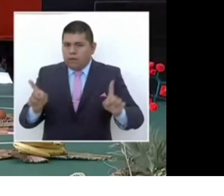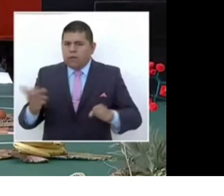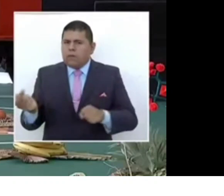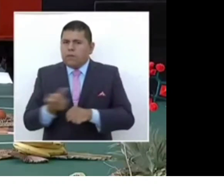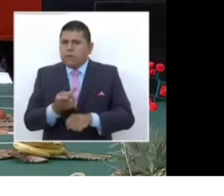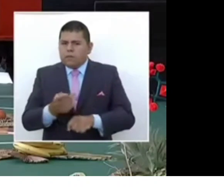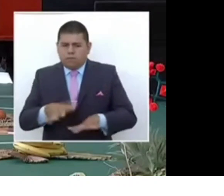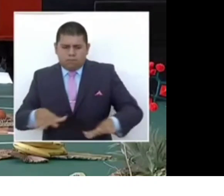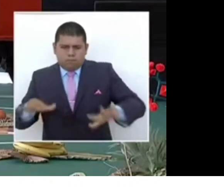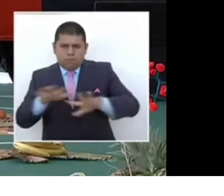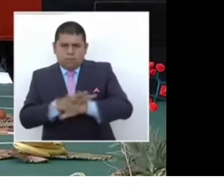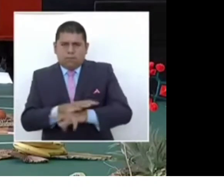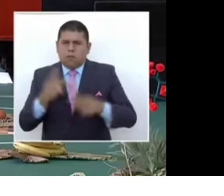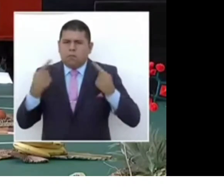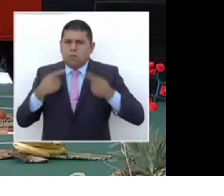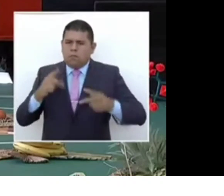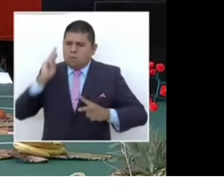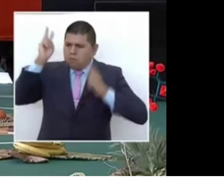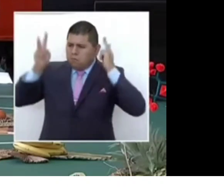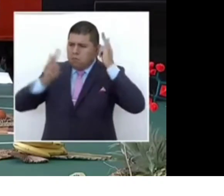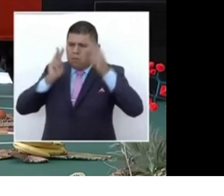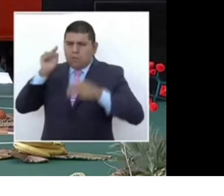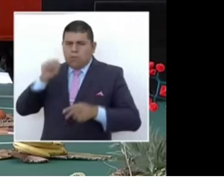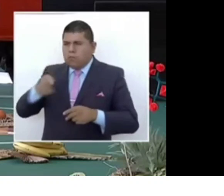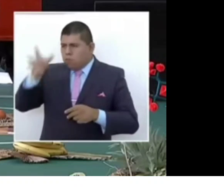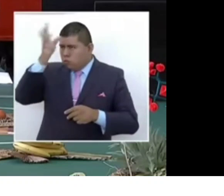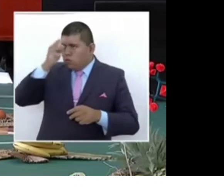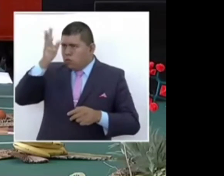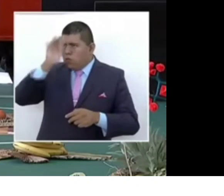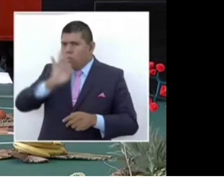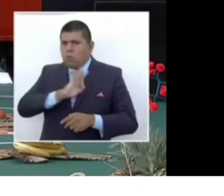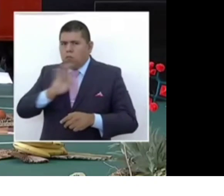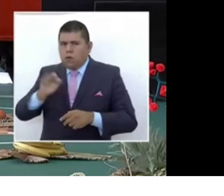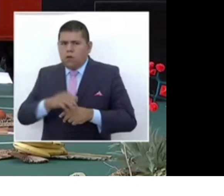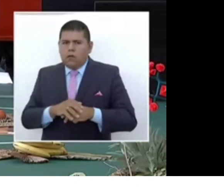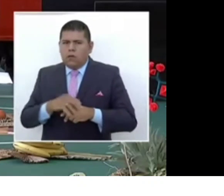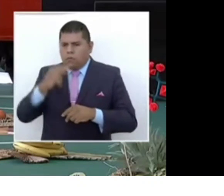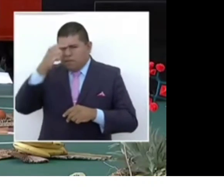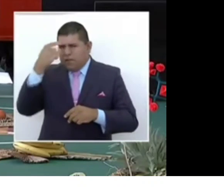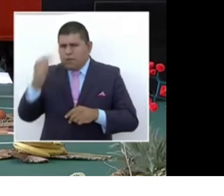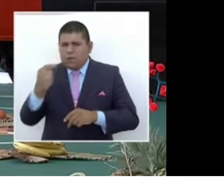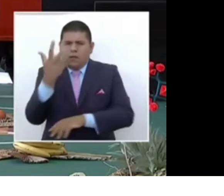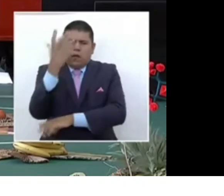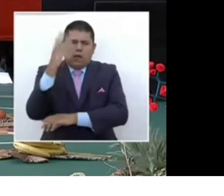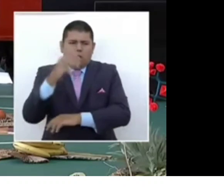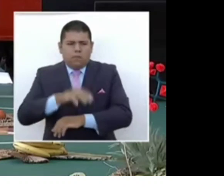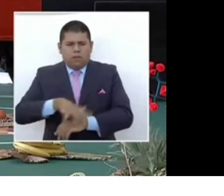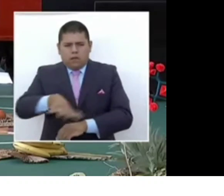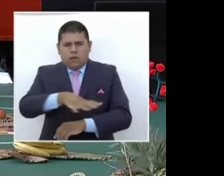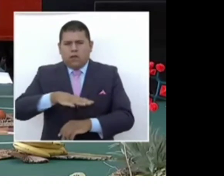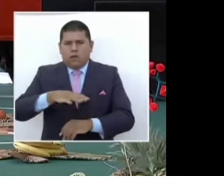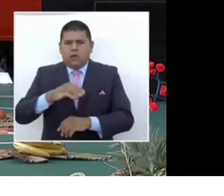la recreación, de educación ecológica, cultural,